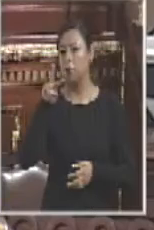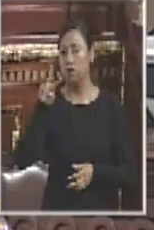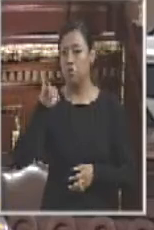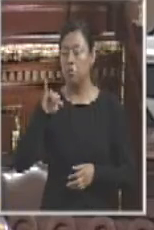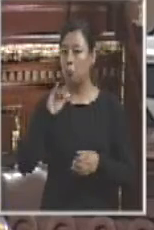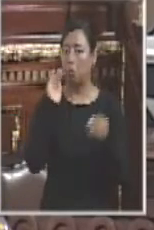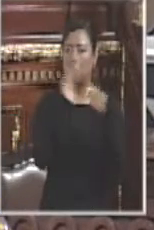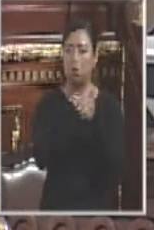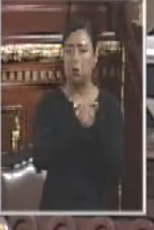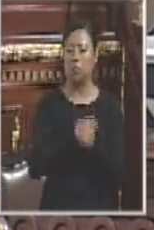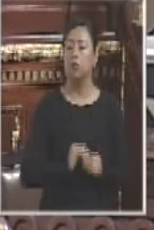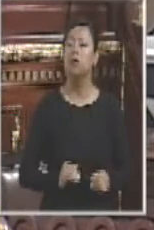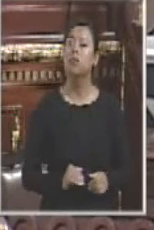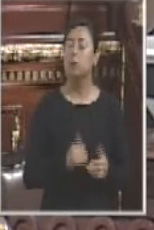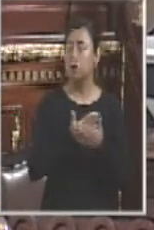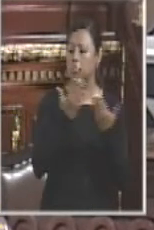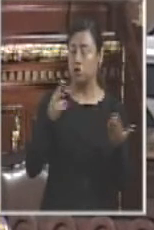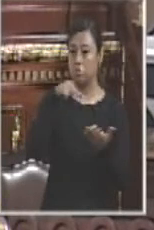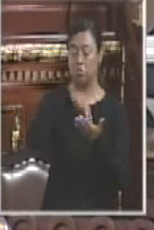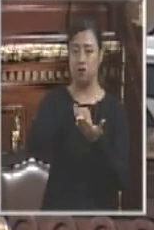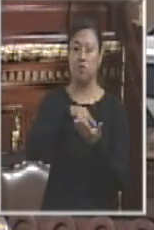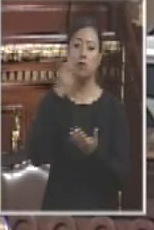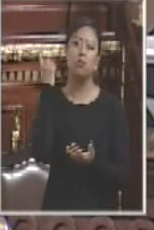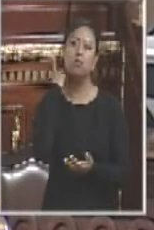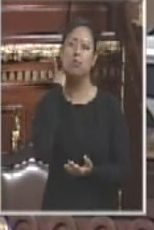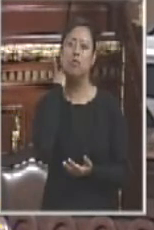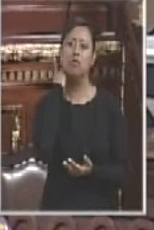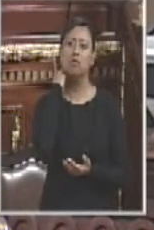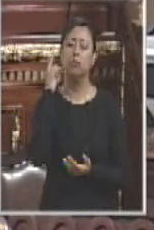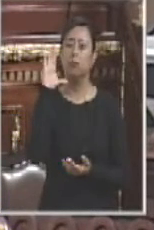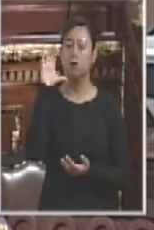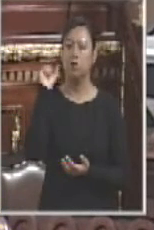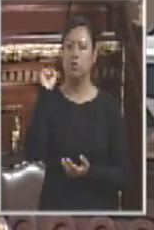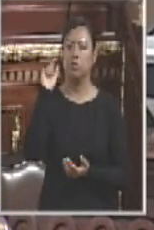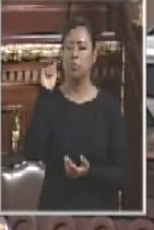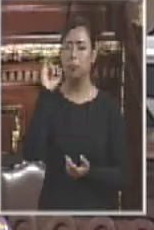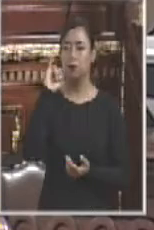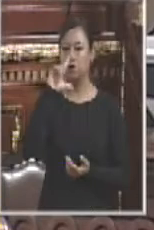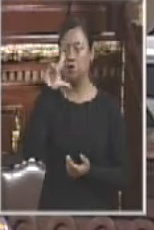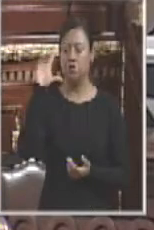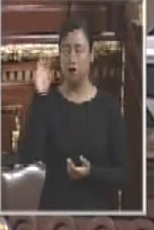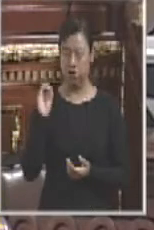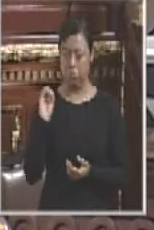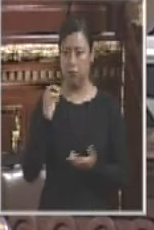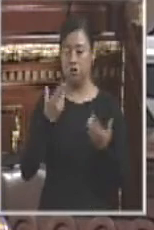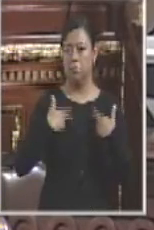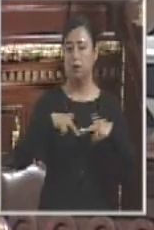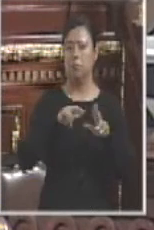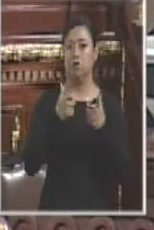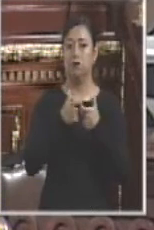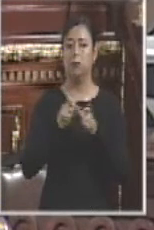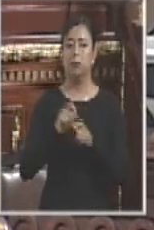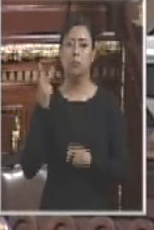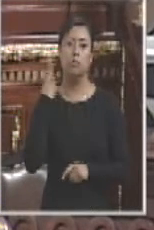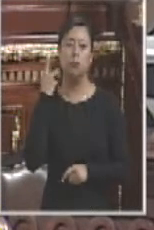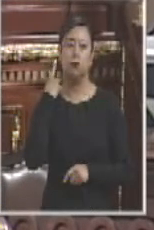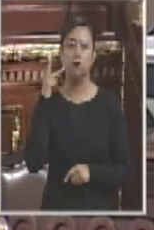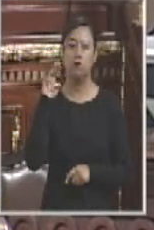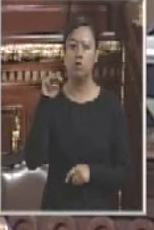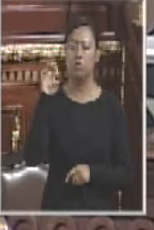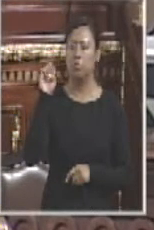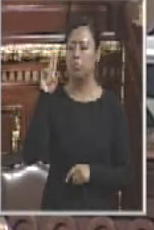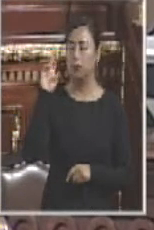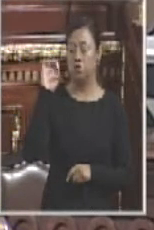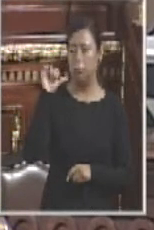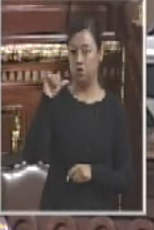de la ciudad. Se concede el uso de la tribuna al diputado Carlos Castillo París, integrante del Grupo Parlamentario de Morena, hasta por